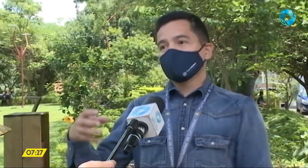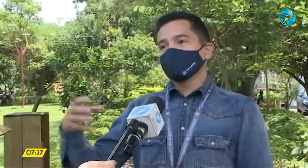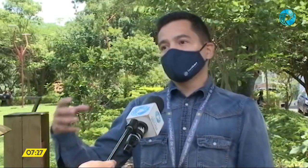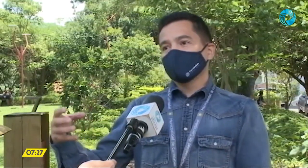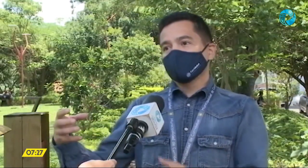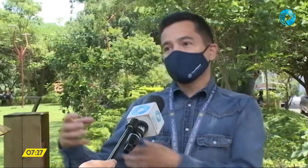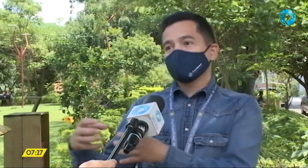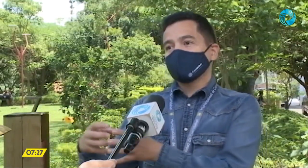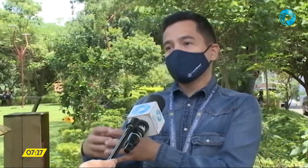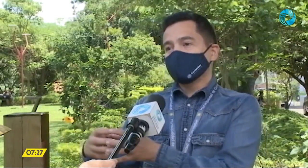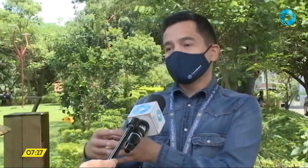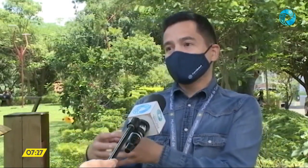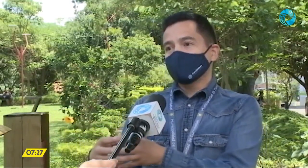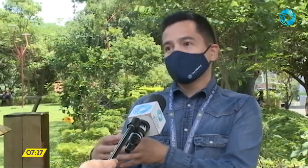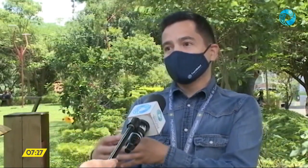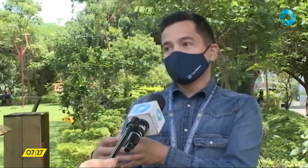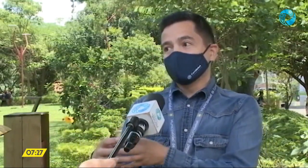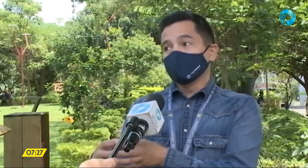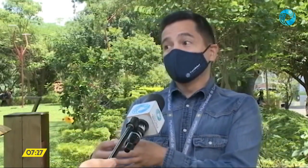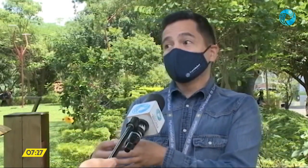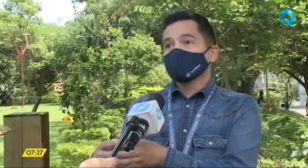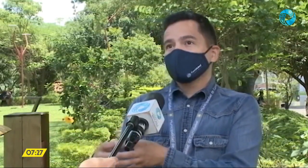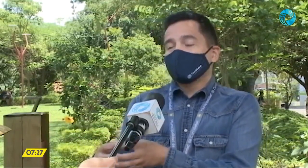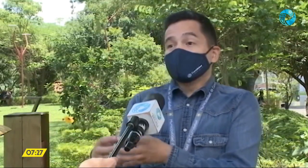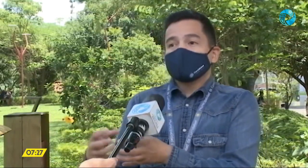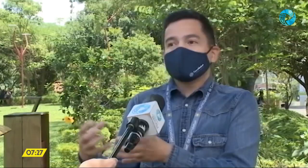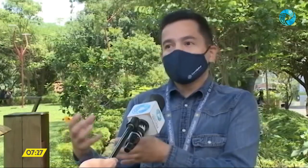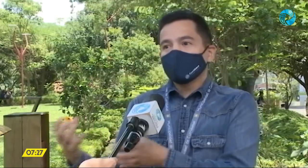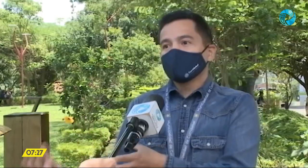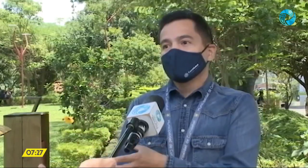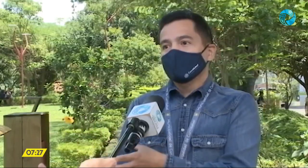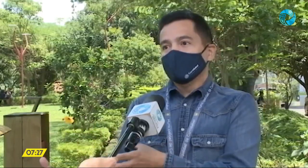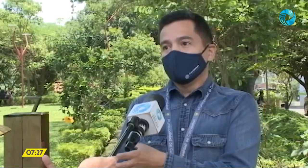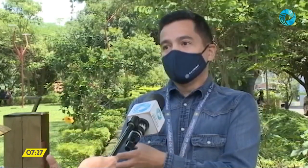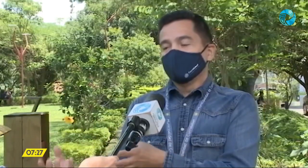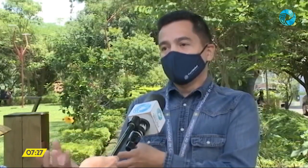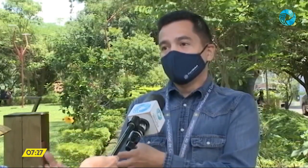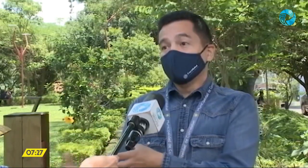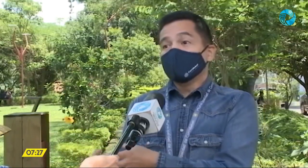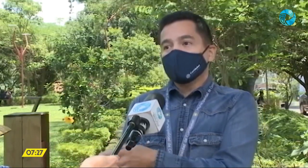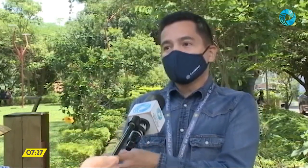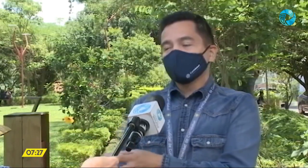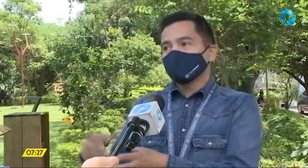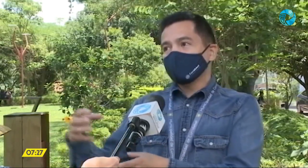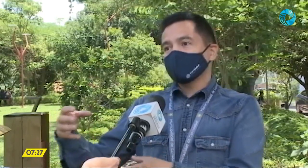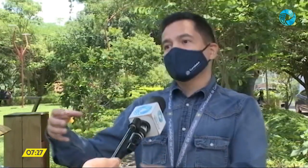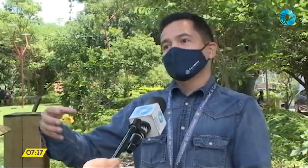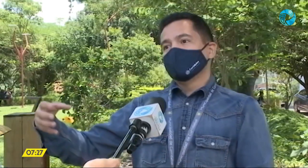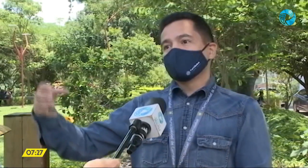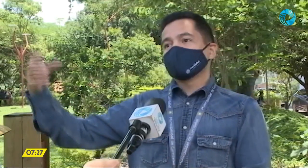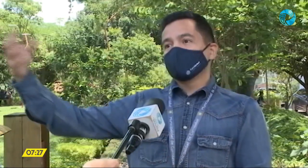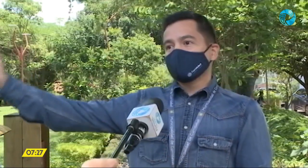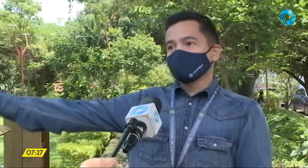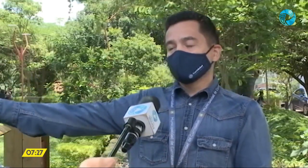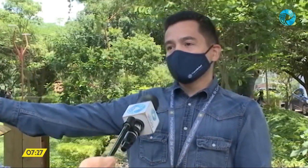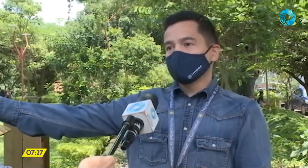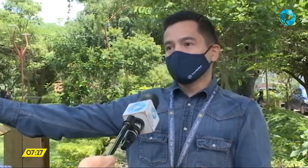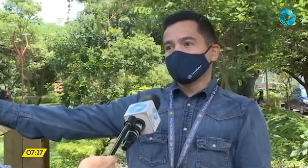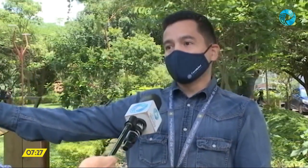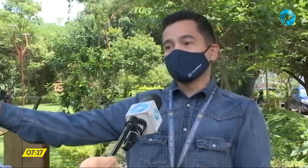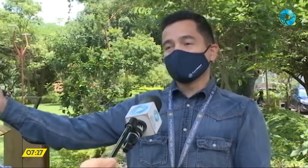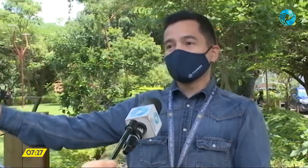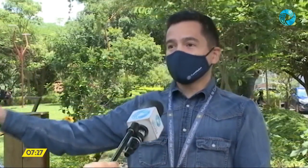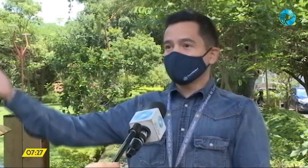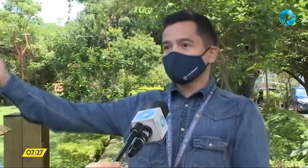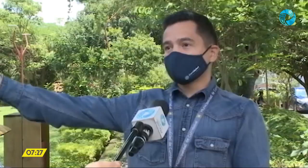los servicios que dependen de una calidad de agua buena, digamos, para dar servicio a